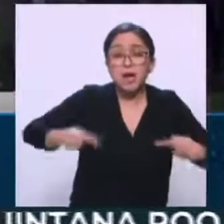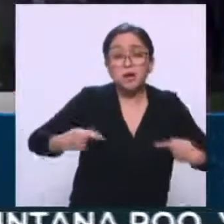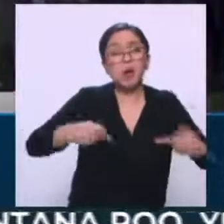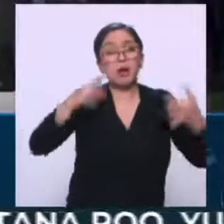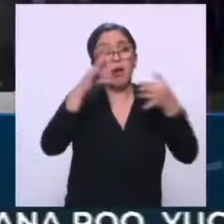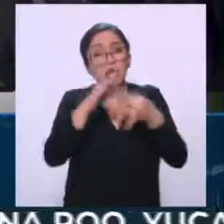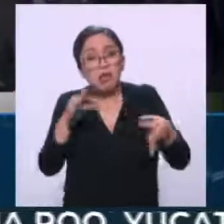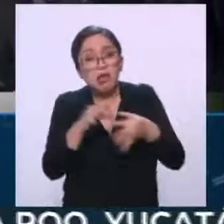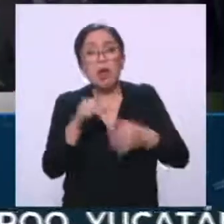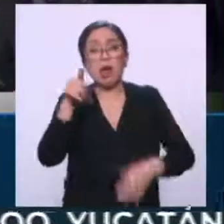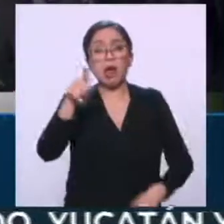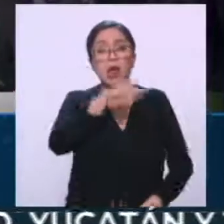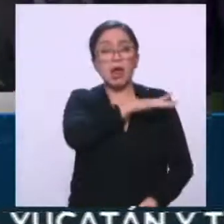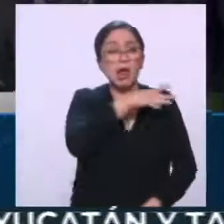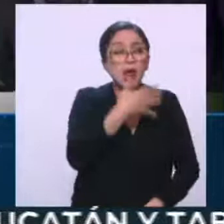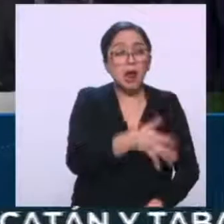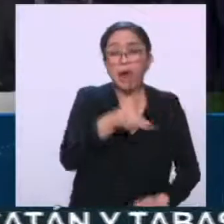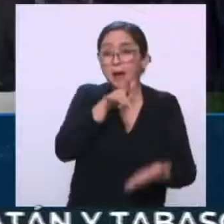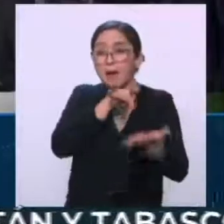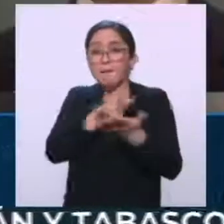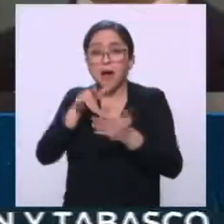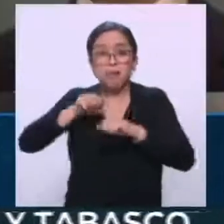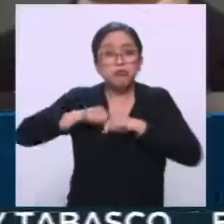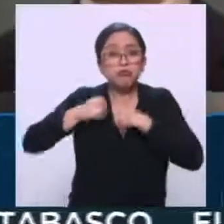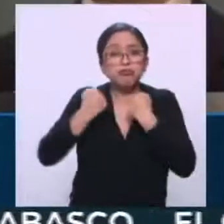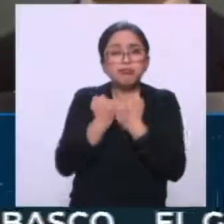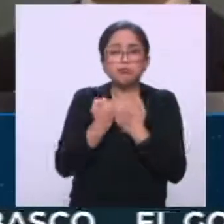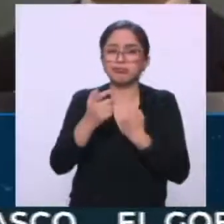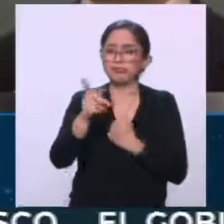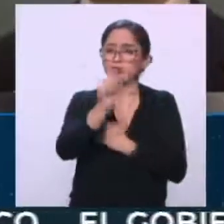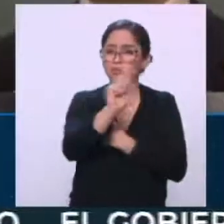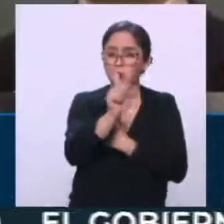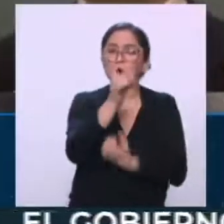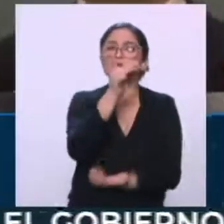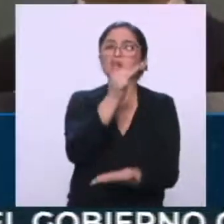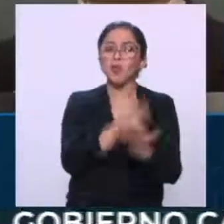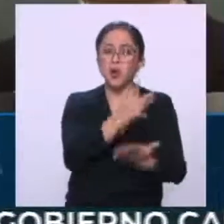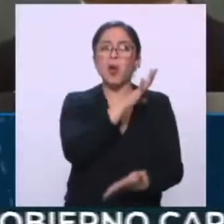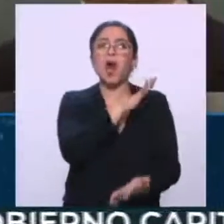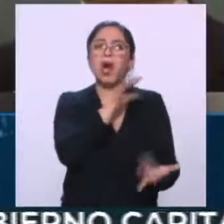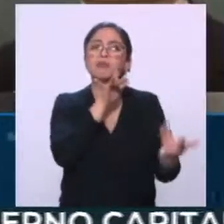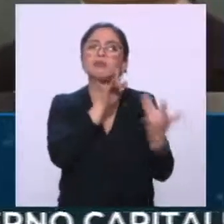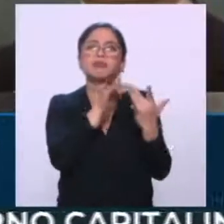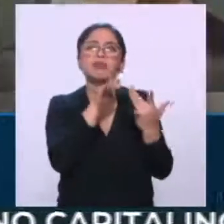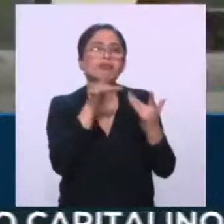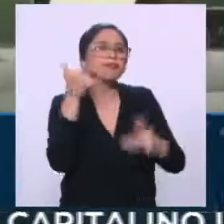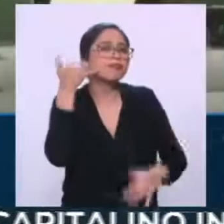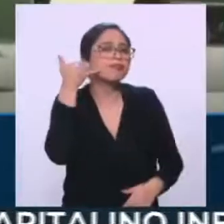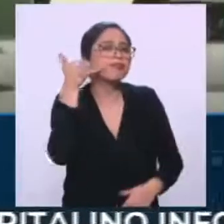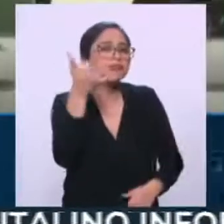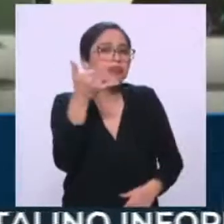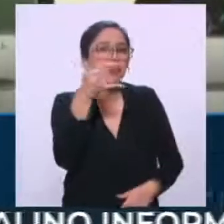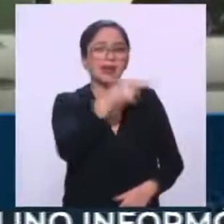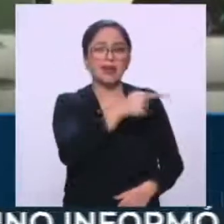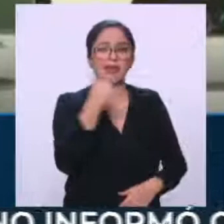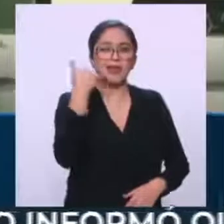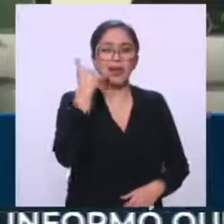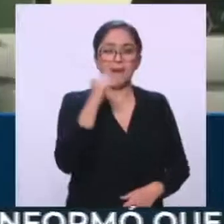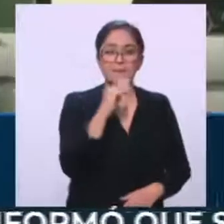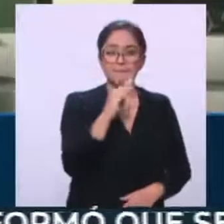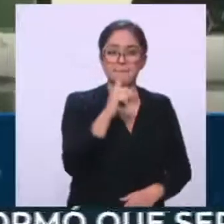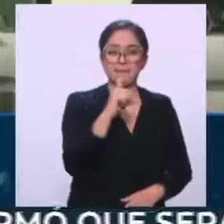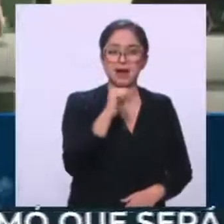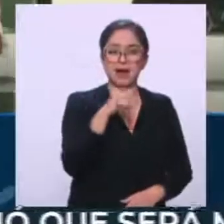apoyó al cártel H2, no, hay comunicaciones que se le imputan de manera directa a través de una BlackBerry al propio